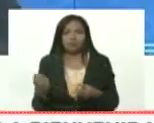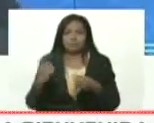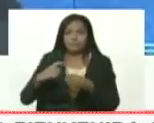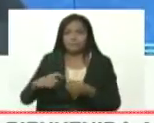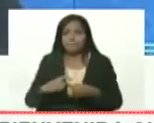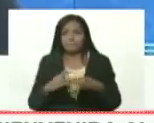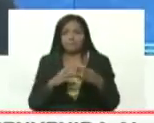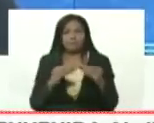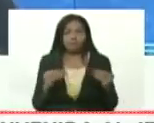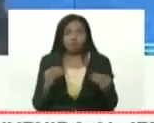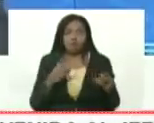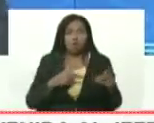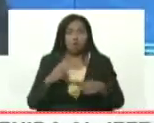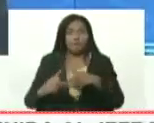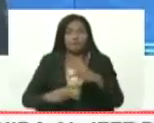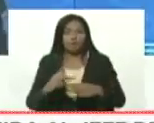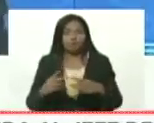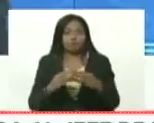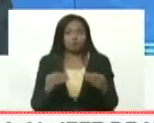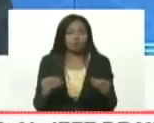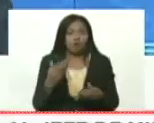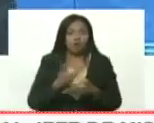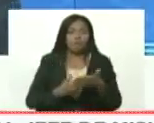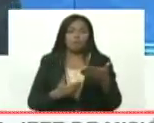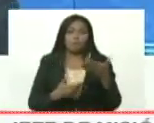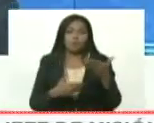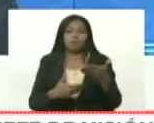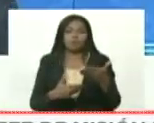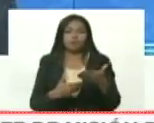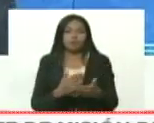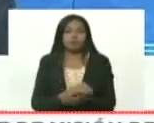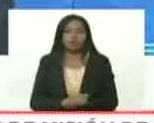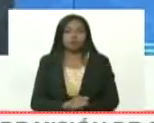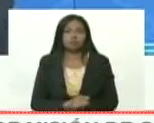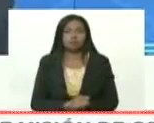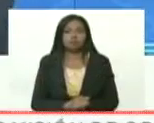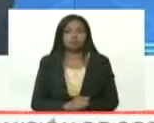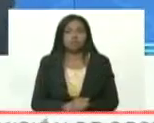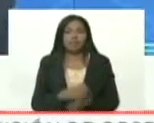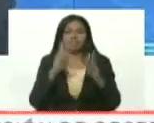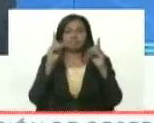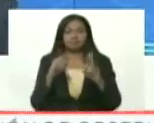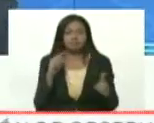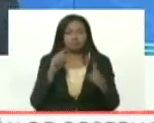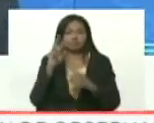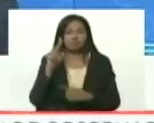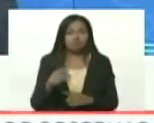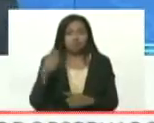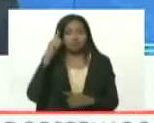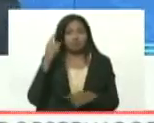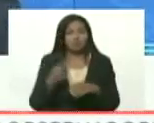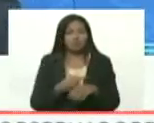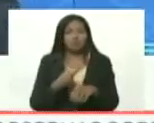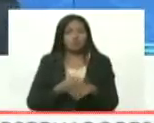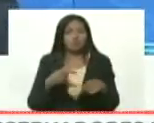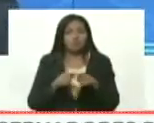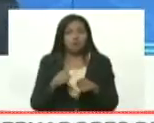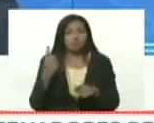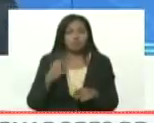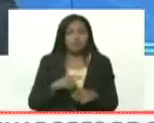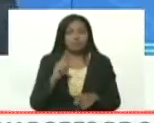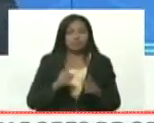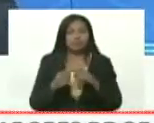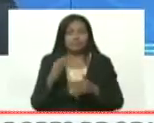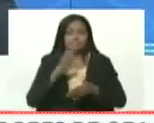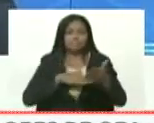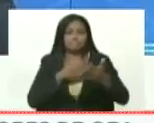incorporar todos esos productos, todas esas propuestas, a la decisión diaria de un gobierno que debe tener una